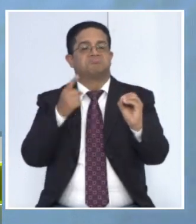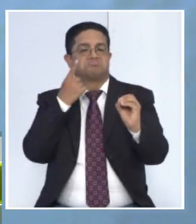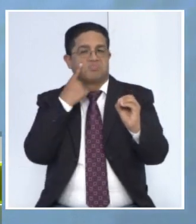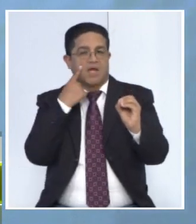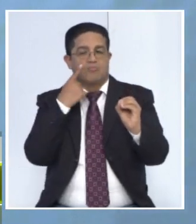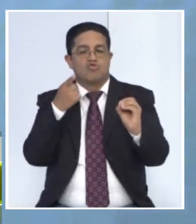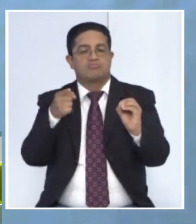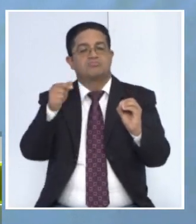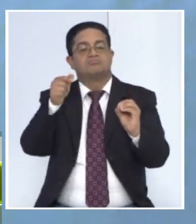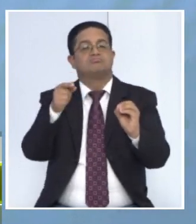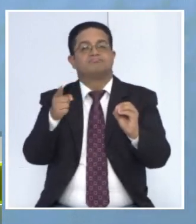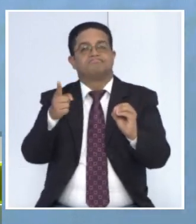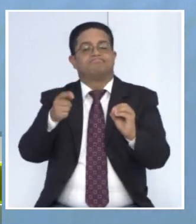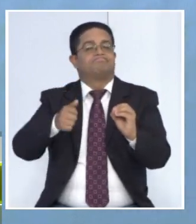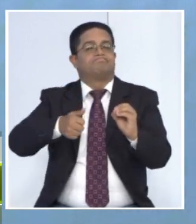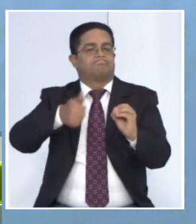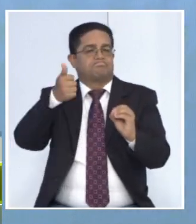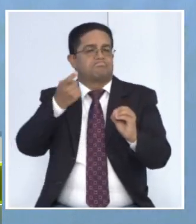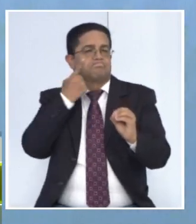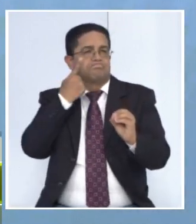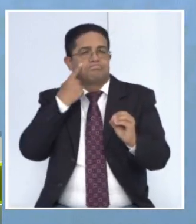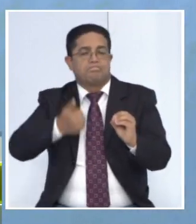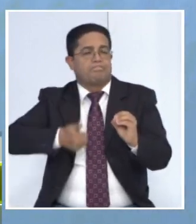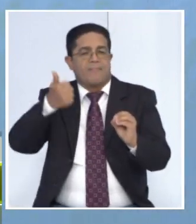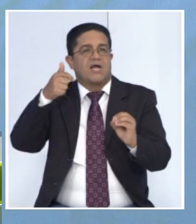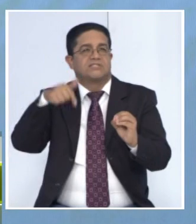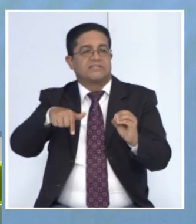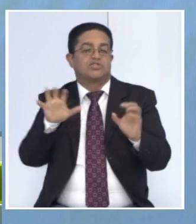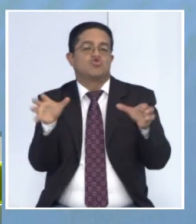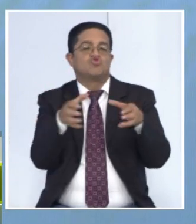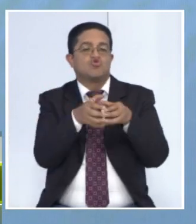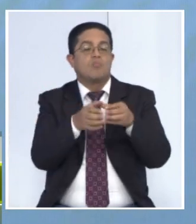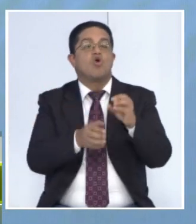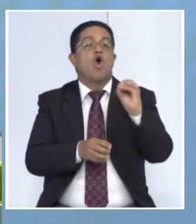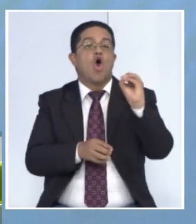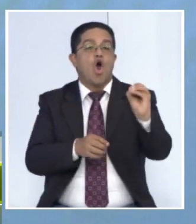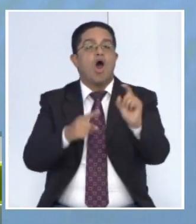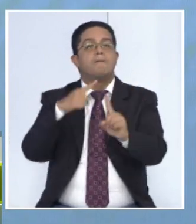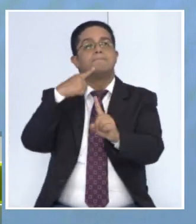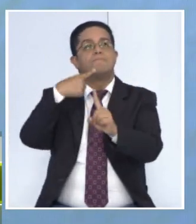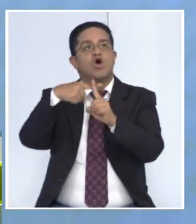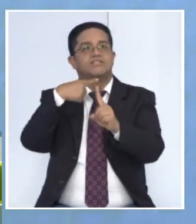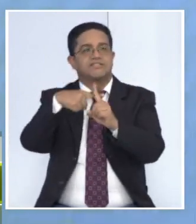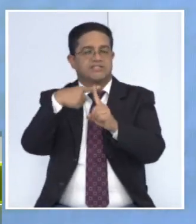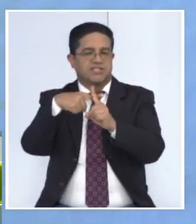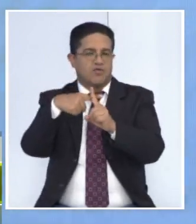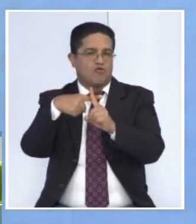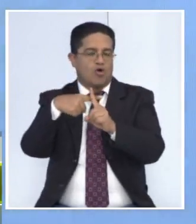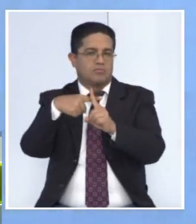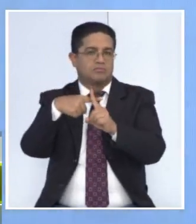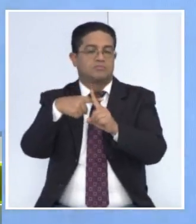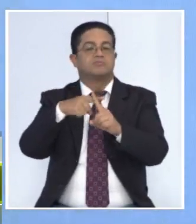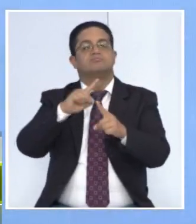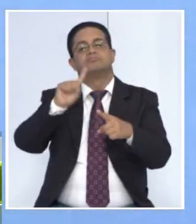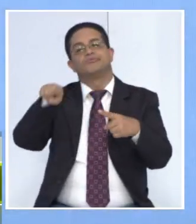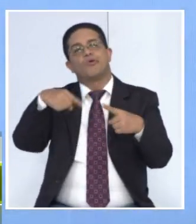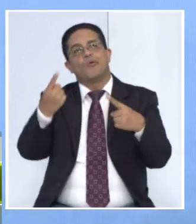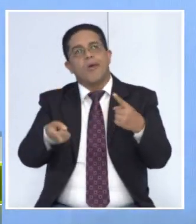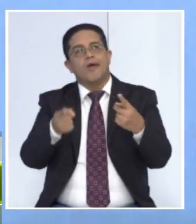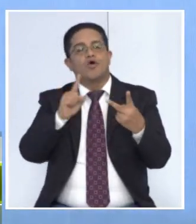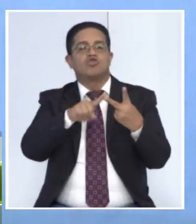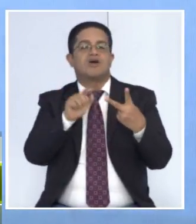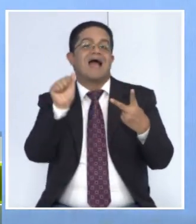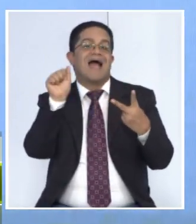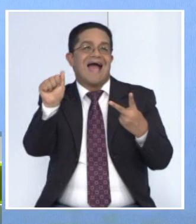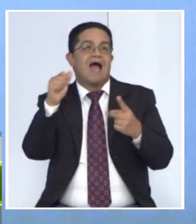indígenas, es el más común. El grupo O positivo, RH positivo. Luego le continuaría el